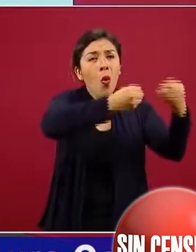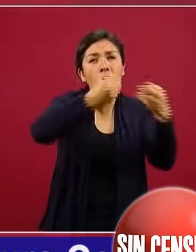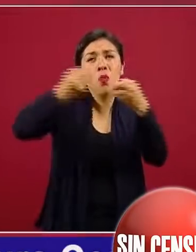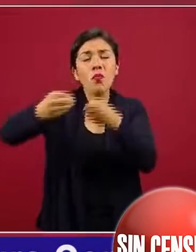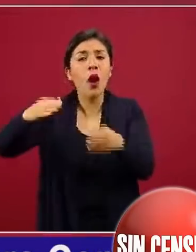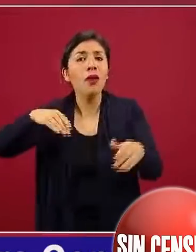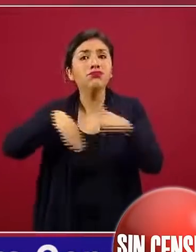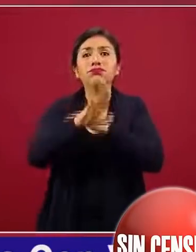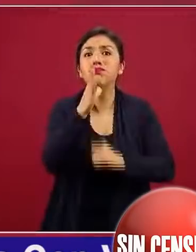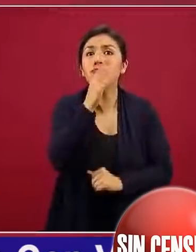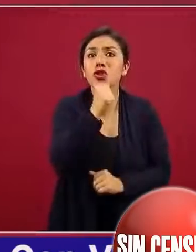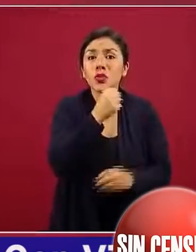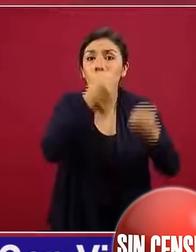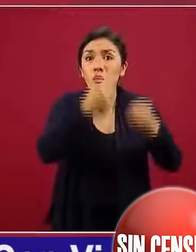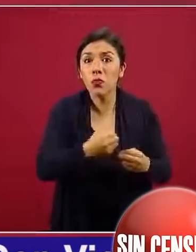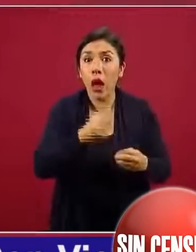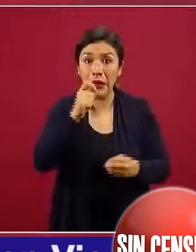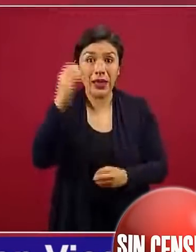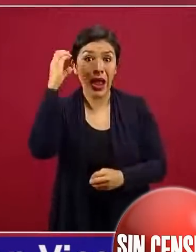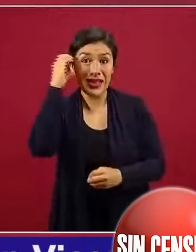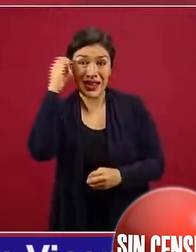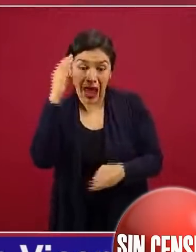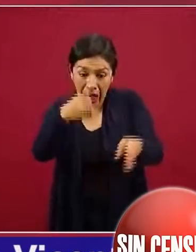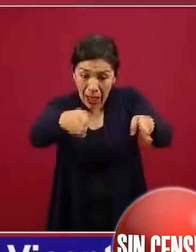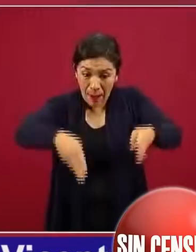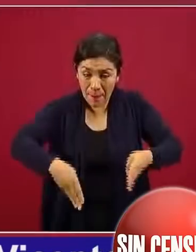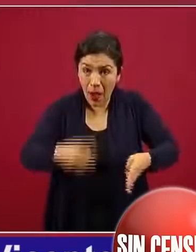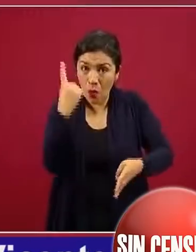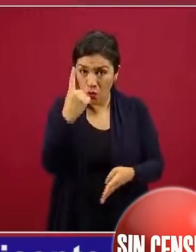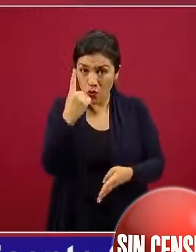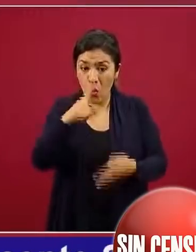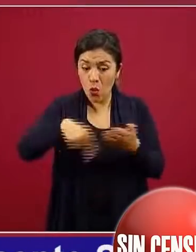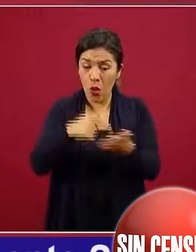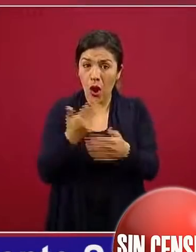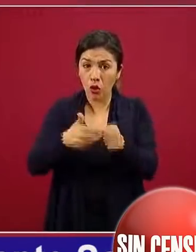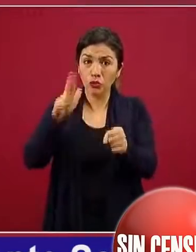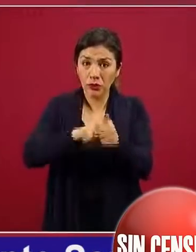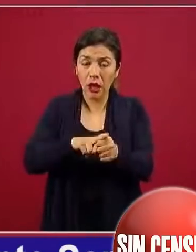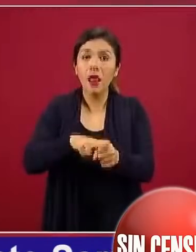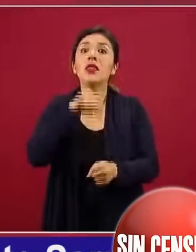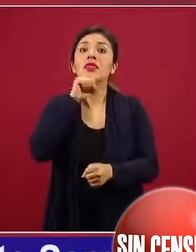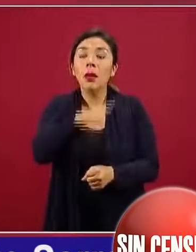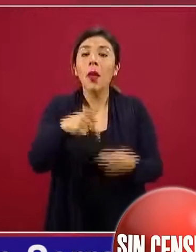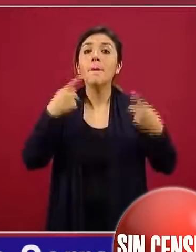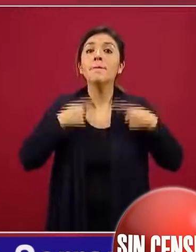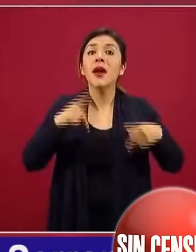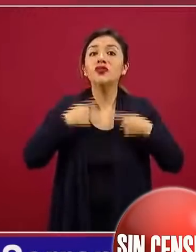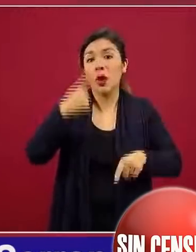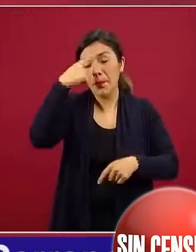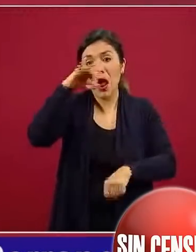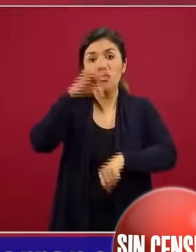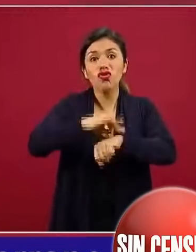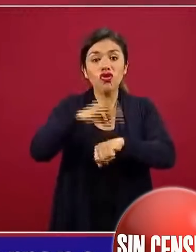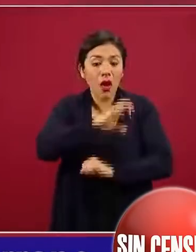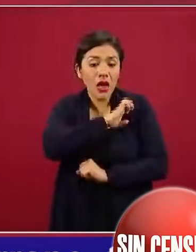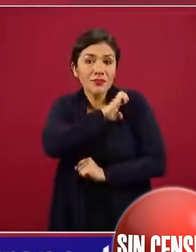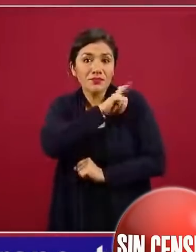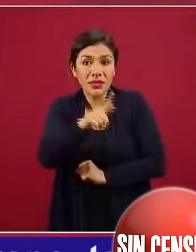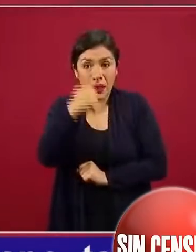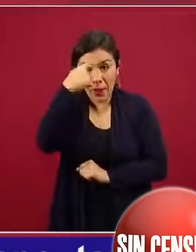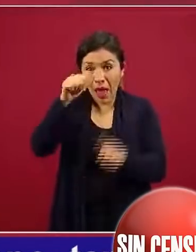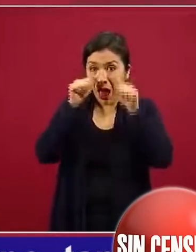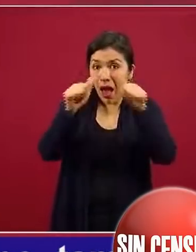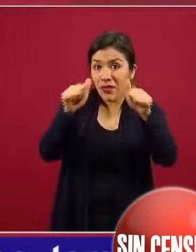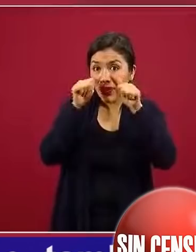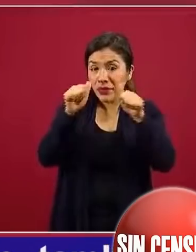Y cuando decimos cama es no solamente la cama física en el hospital, sino el personal de salud especializado,